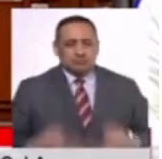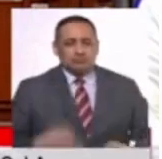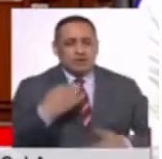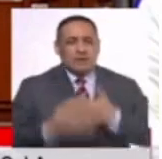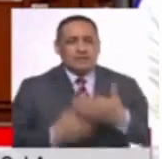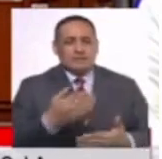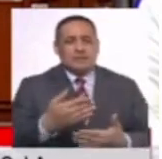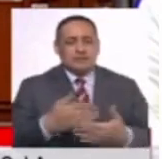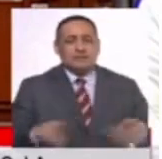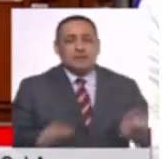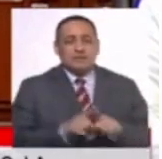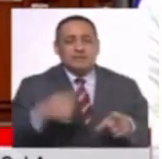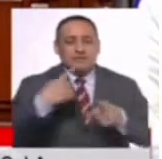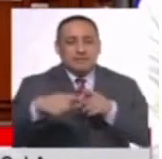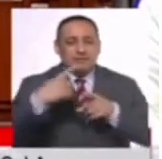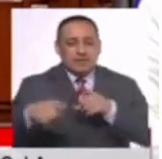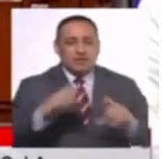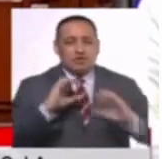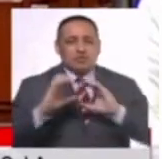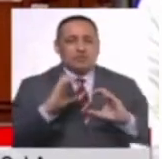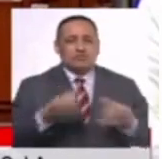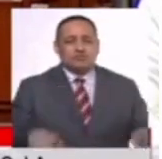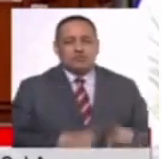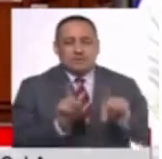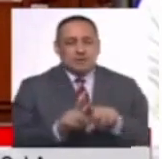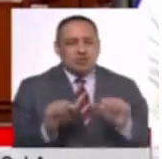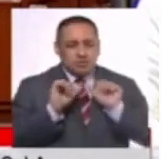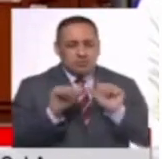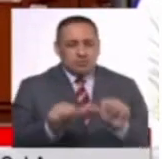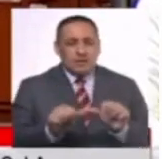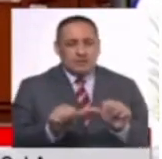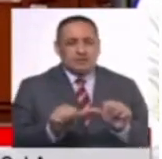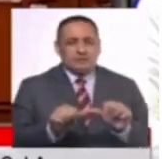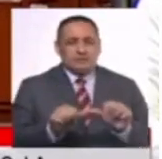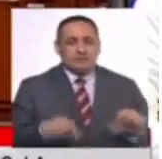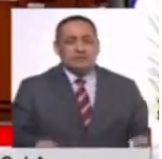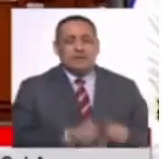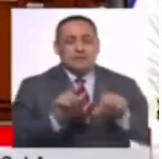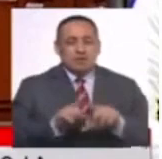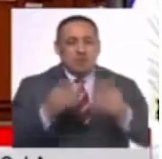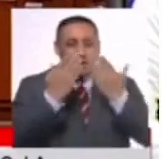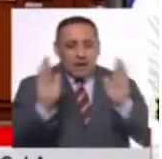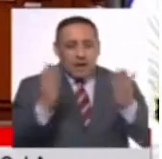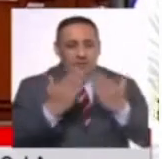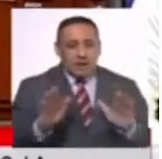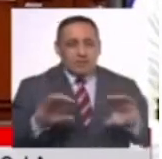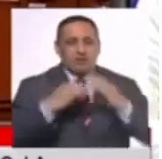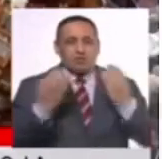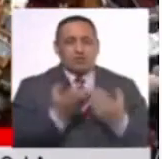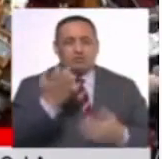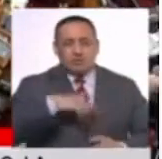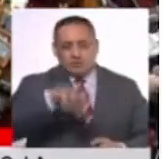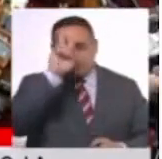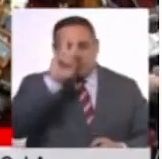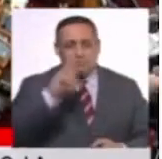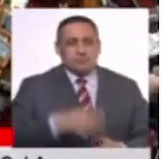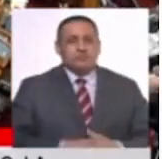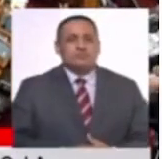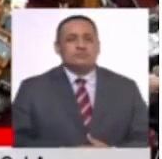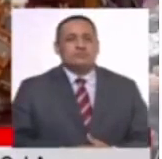eficiente. Los medios de comunicación continuarán con apertura del Congreso de la República,